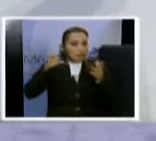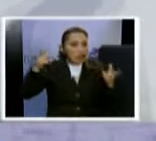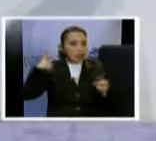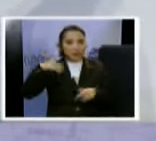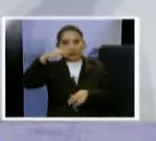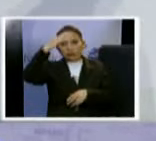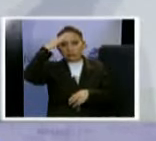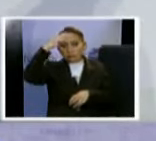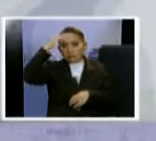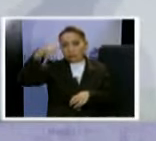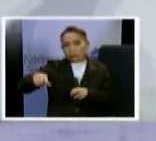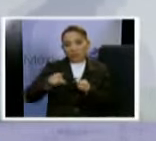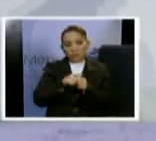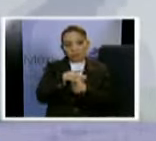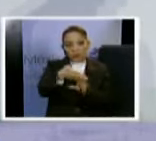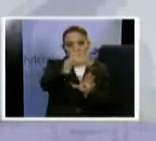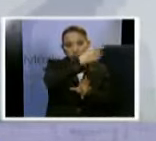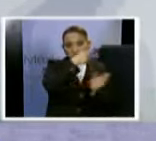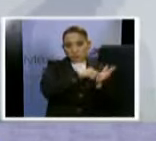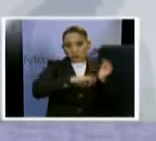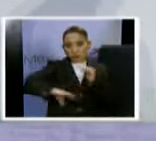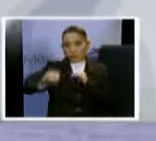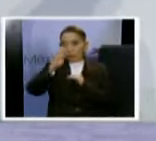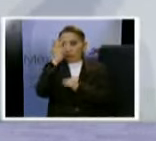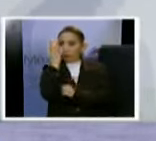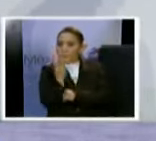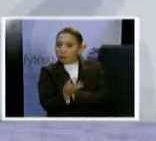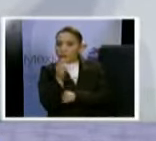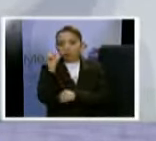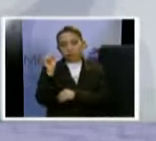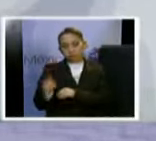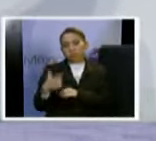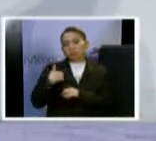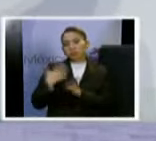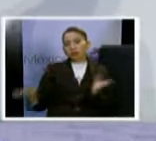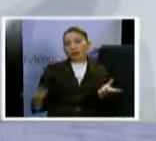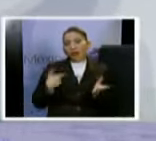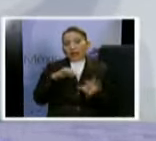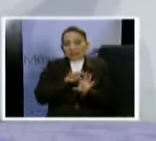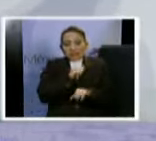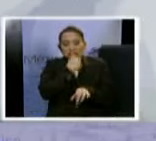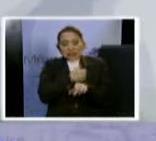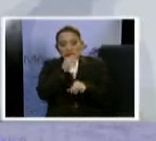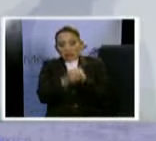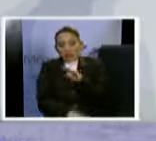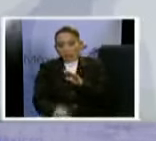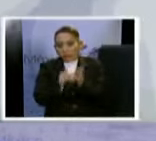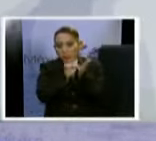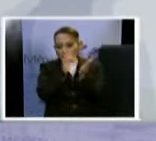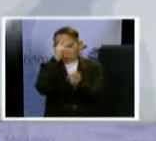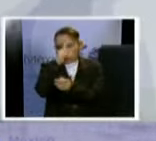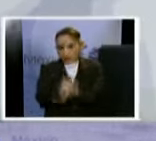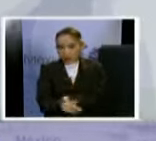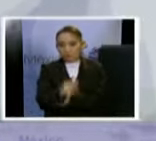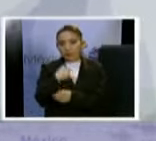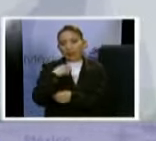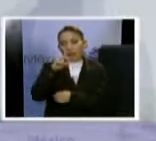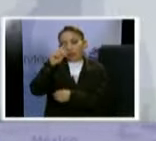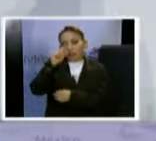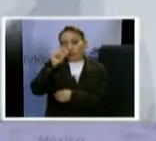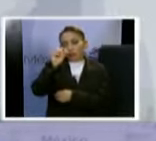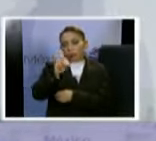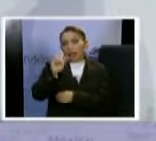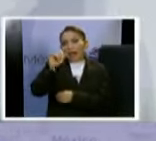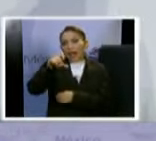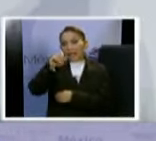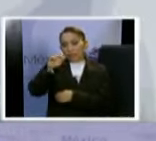gran líder desde 1994, precisamente en conformar esta base de apoyo en México. Y Tom Daquino